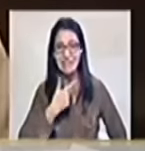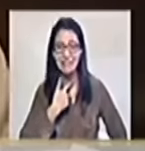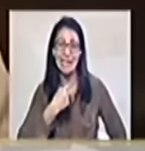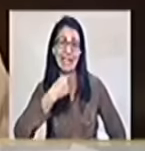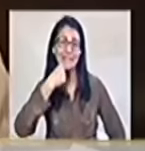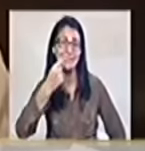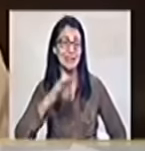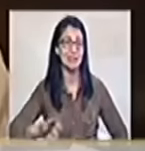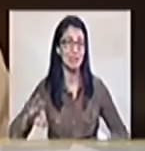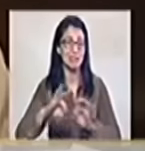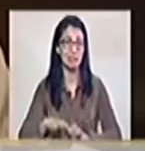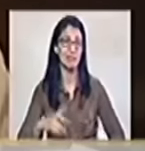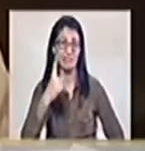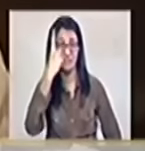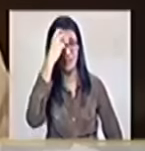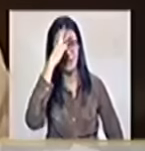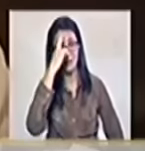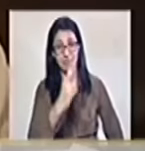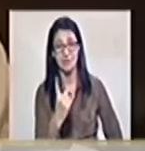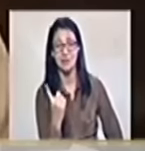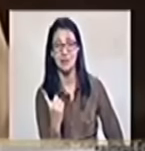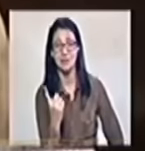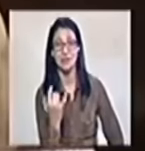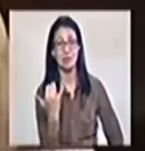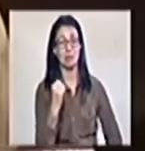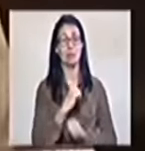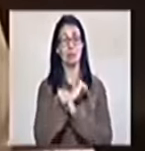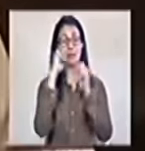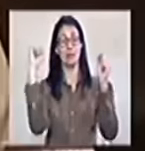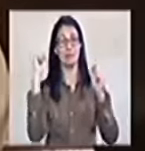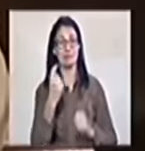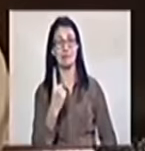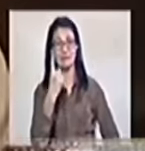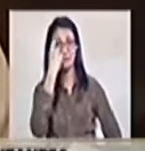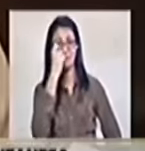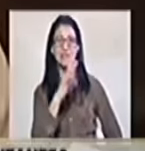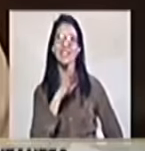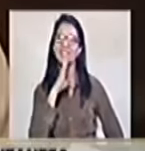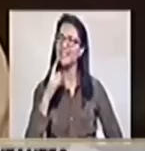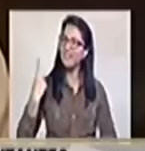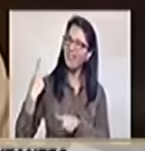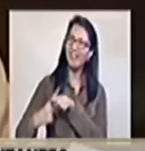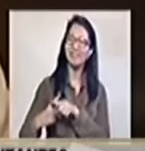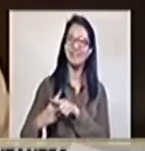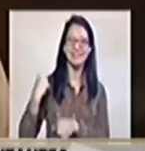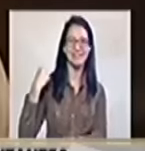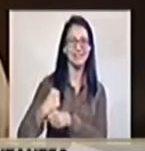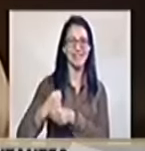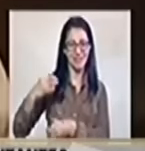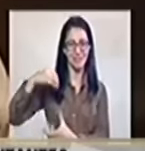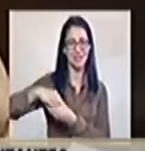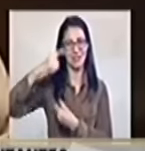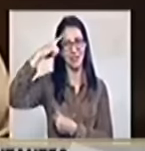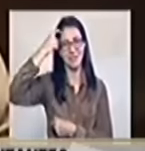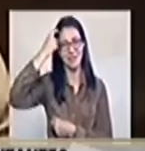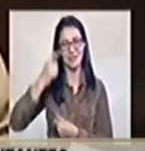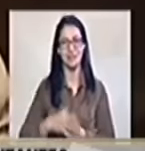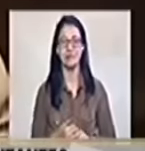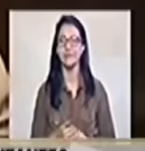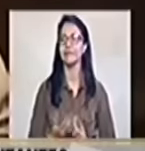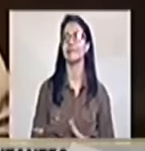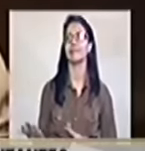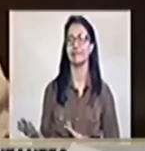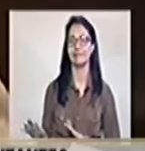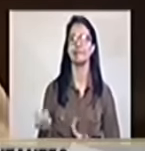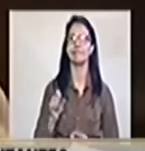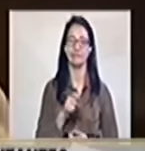todos, es por la falta de respeto en la mañana de hoy por un exfuncionario estatal. Y en eso comparto lo